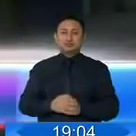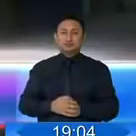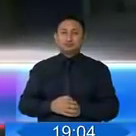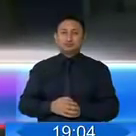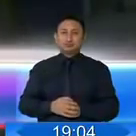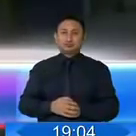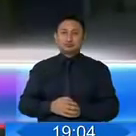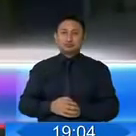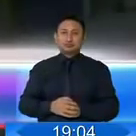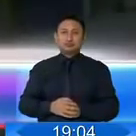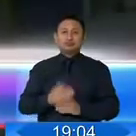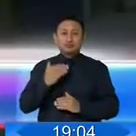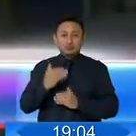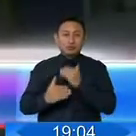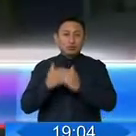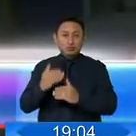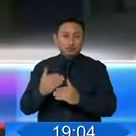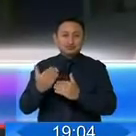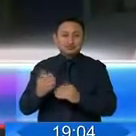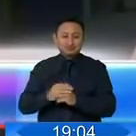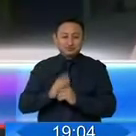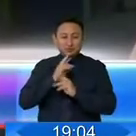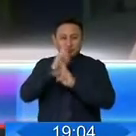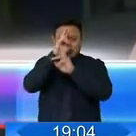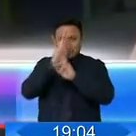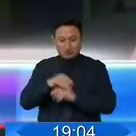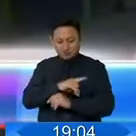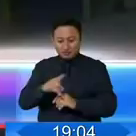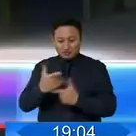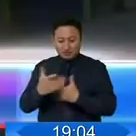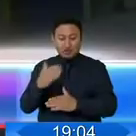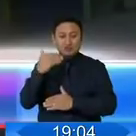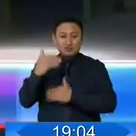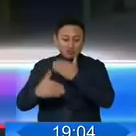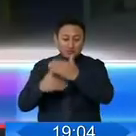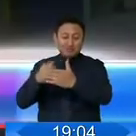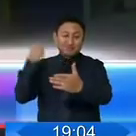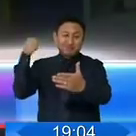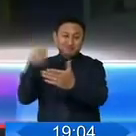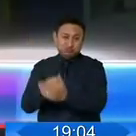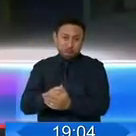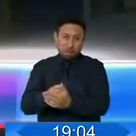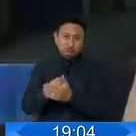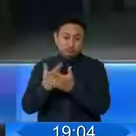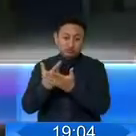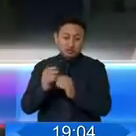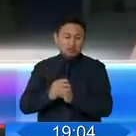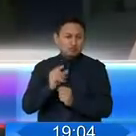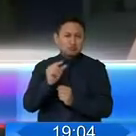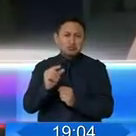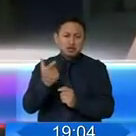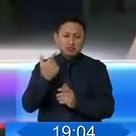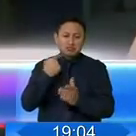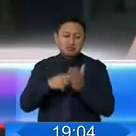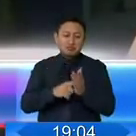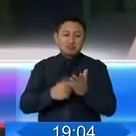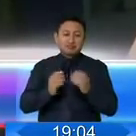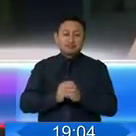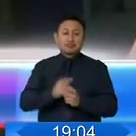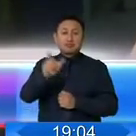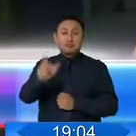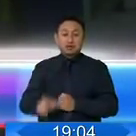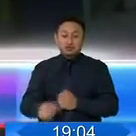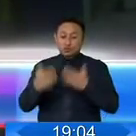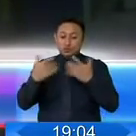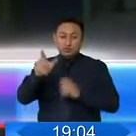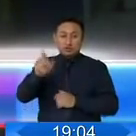a poco va configurando una bomba de tiempo llamada siniestro, que necesita un pequeño detonante, que normalmente es la imprudencia de